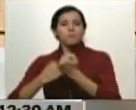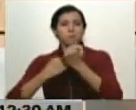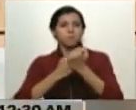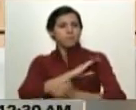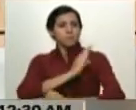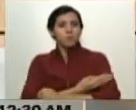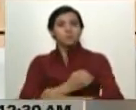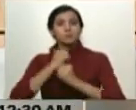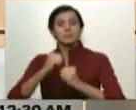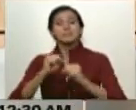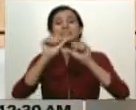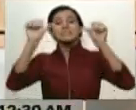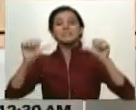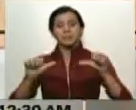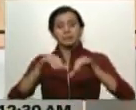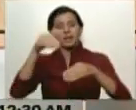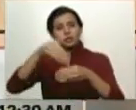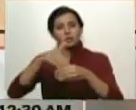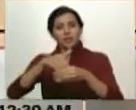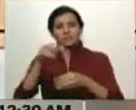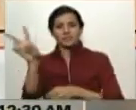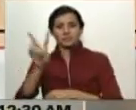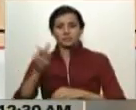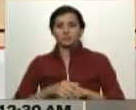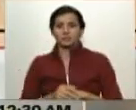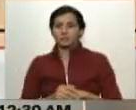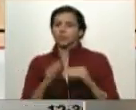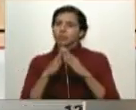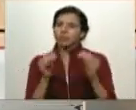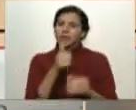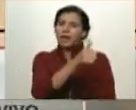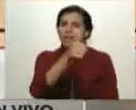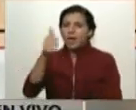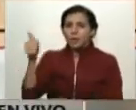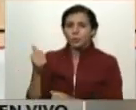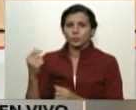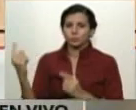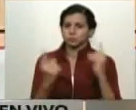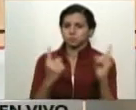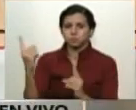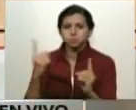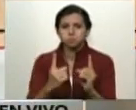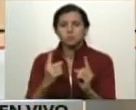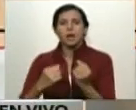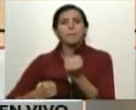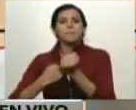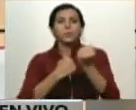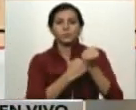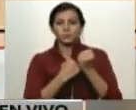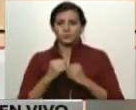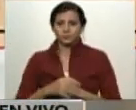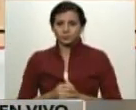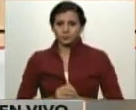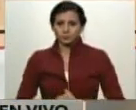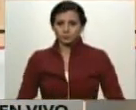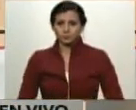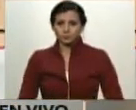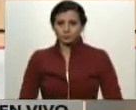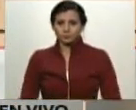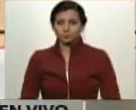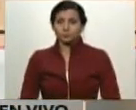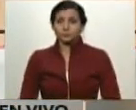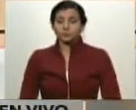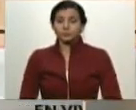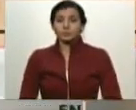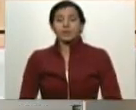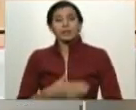fortaleciendo el sistema electoral venezolano con todas y cada una de esas auditorías que fuimos haciendo.